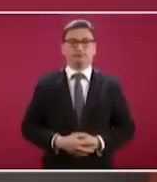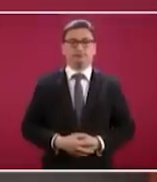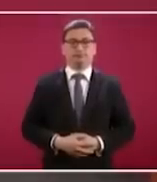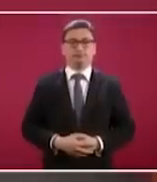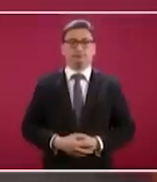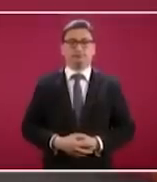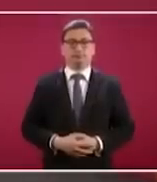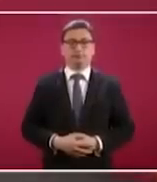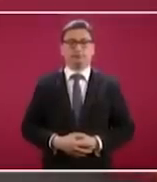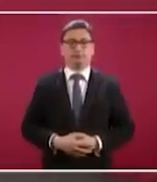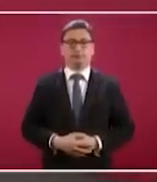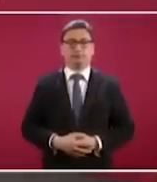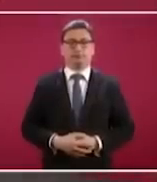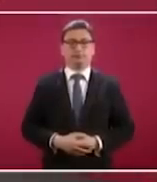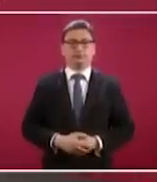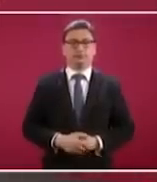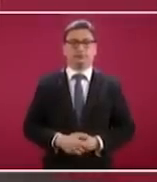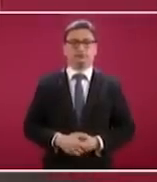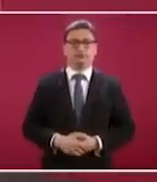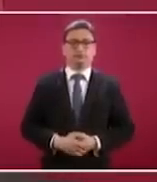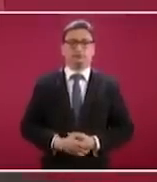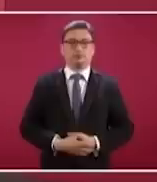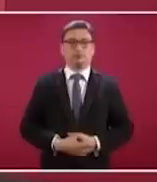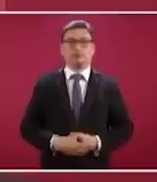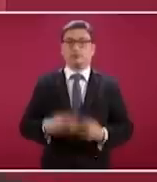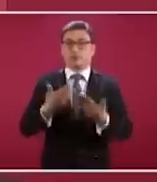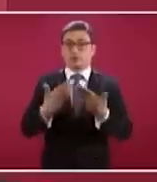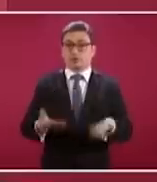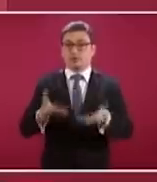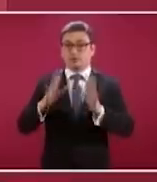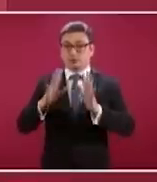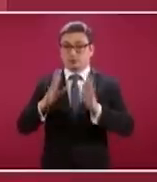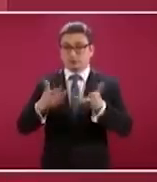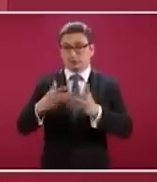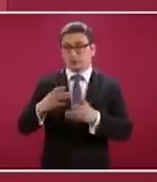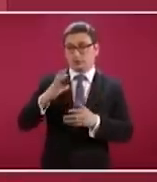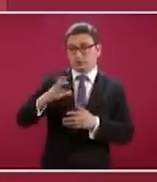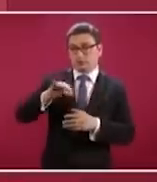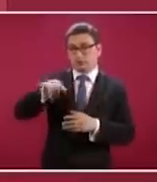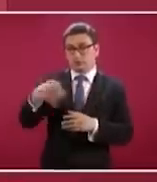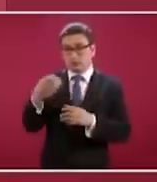se está integrando el Consejo de la Judicatura.